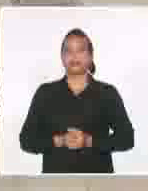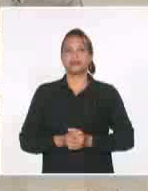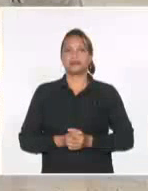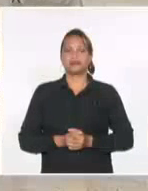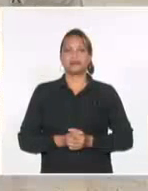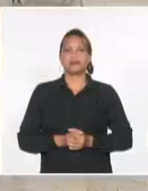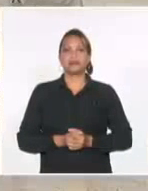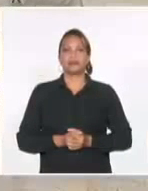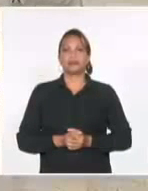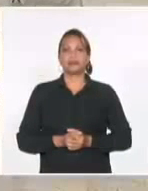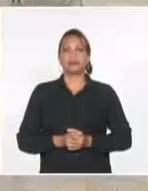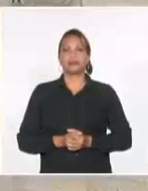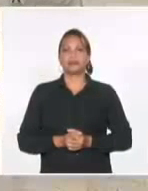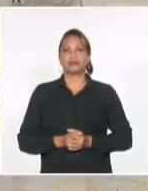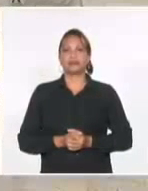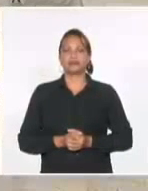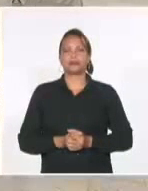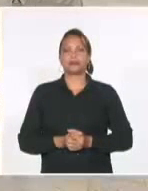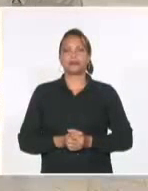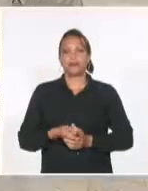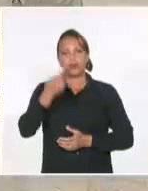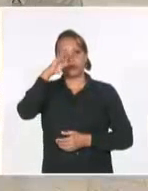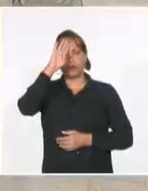La situación energética del país.